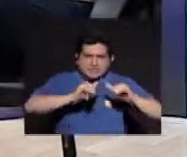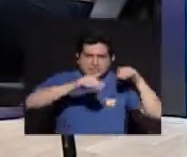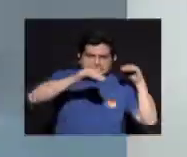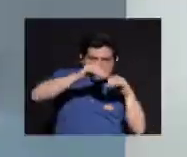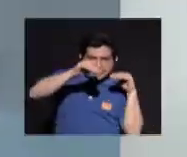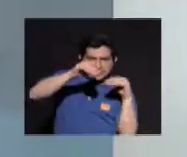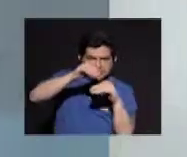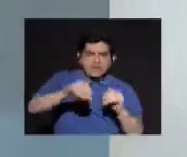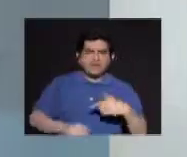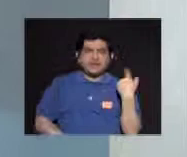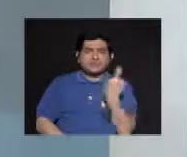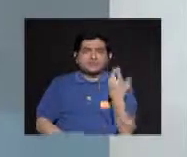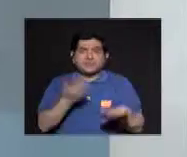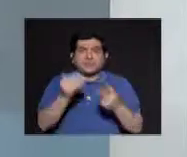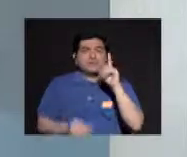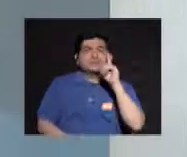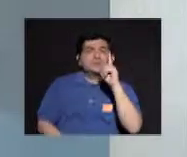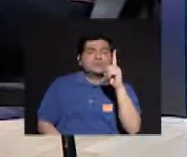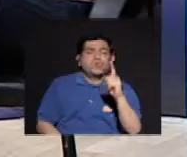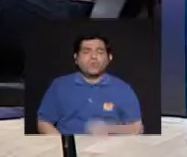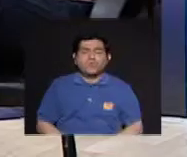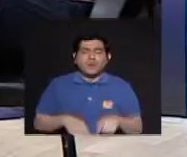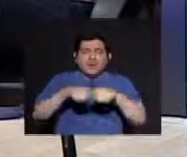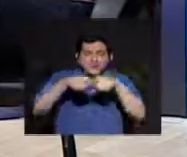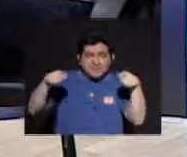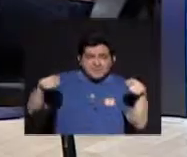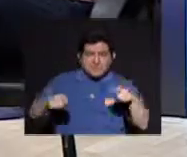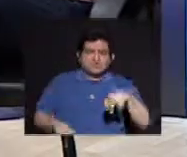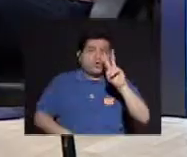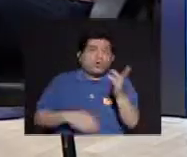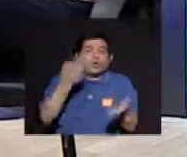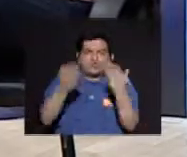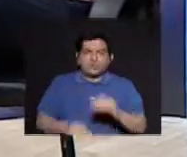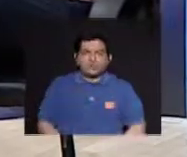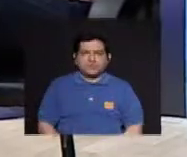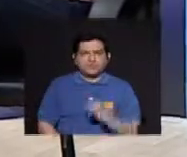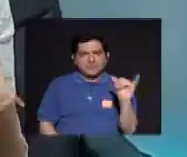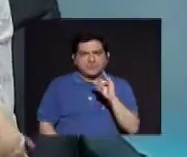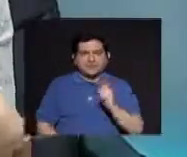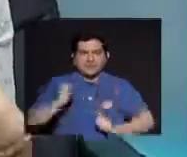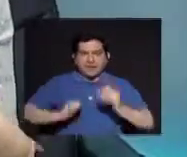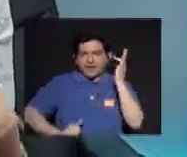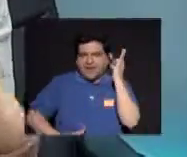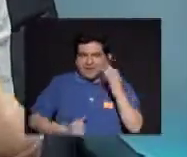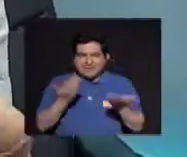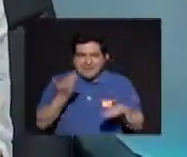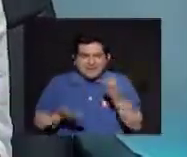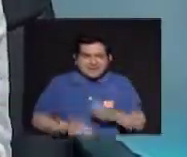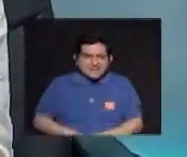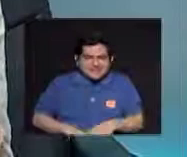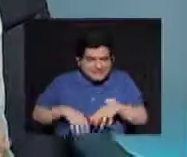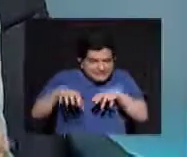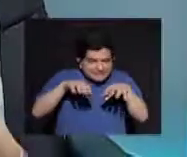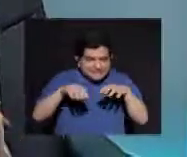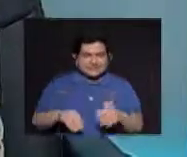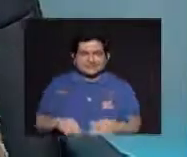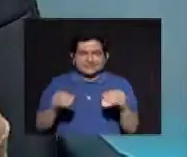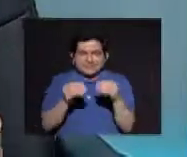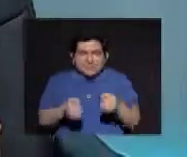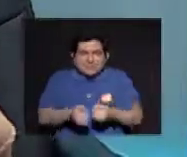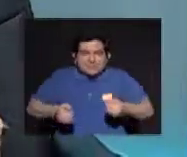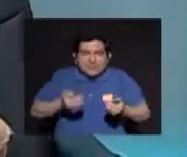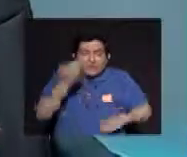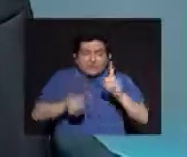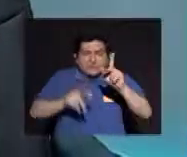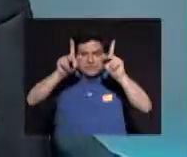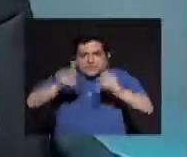ahí guardadas. Lo que pasa con eso es que solo hay tal vez una talla o dos tallas, entonces como las actrices también tenían que mover mucho y algunas eran un poquito